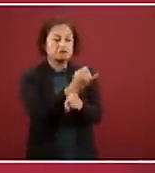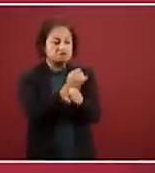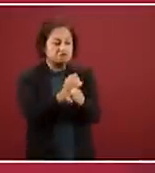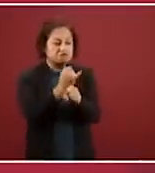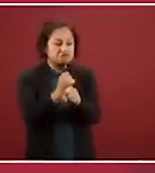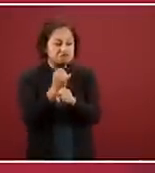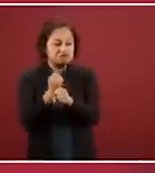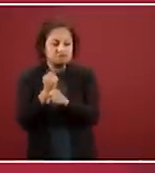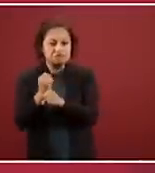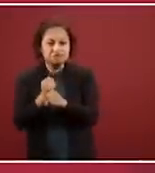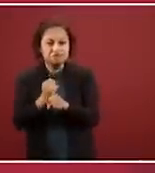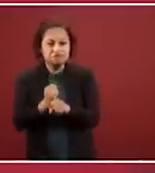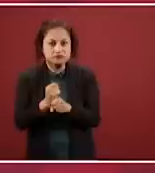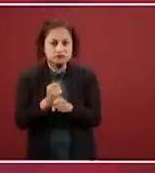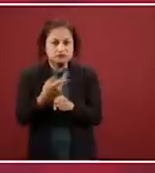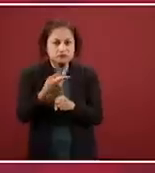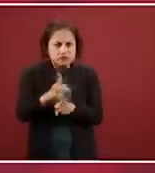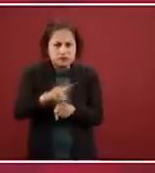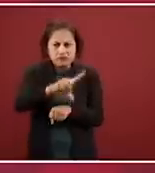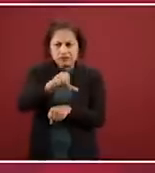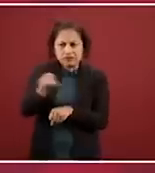pero no a transformar la realidad.